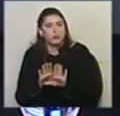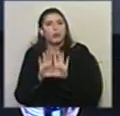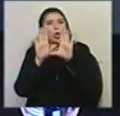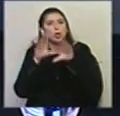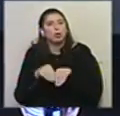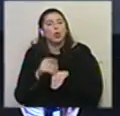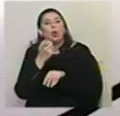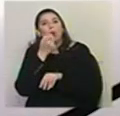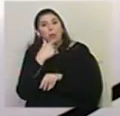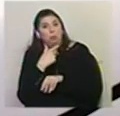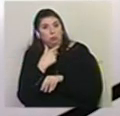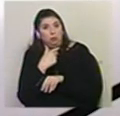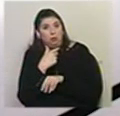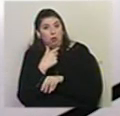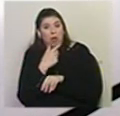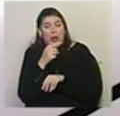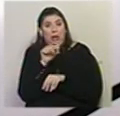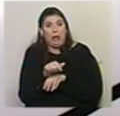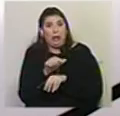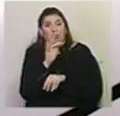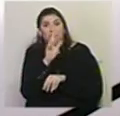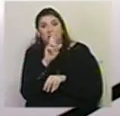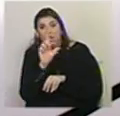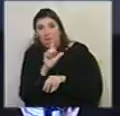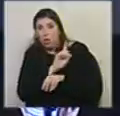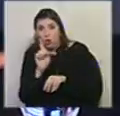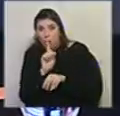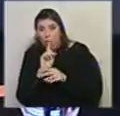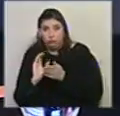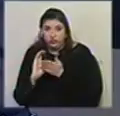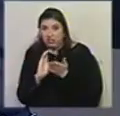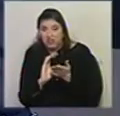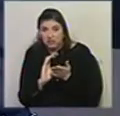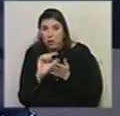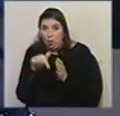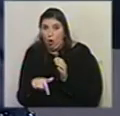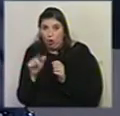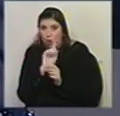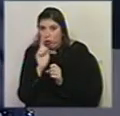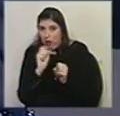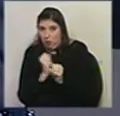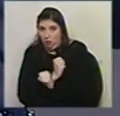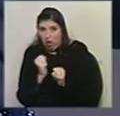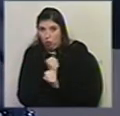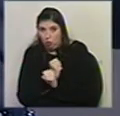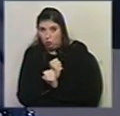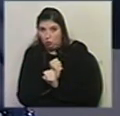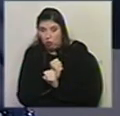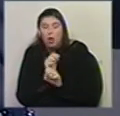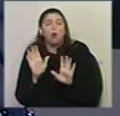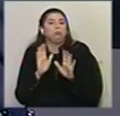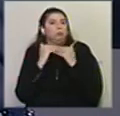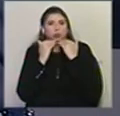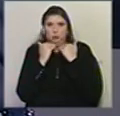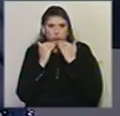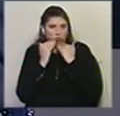medicamentos que el Fondo Nacional de Recursos no financia es porque hoy no están probados. No soy capaz de hacer esa afirmación porque sería de mi